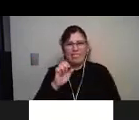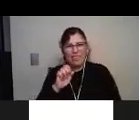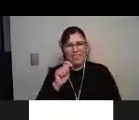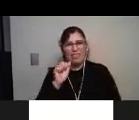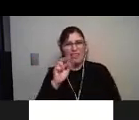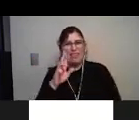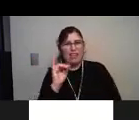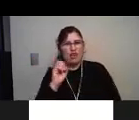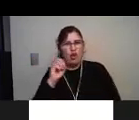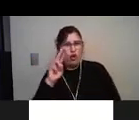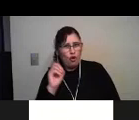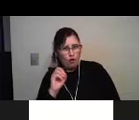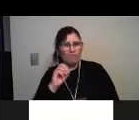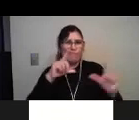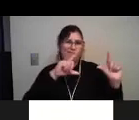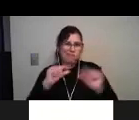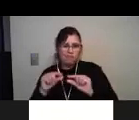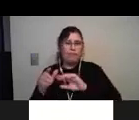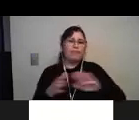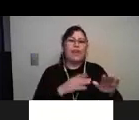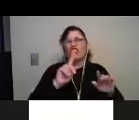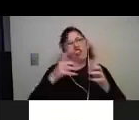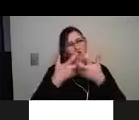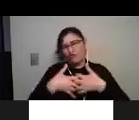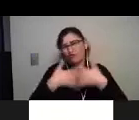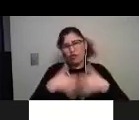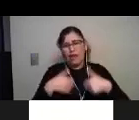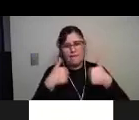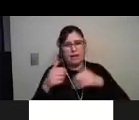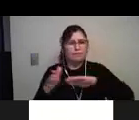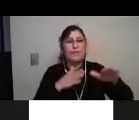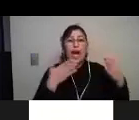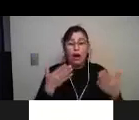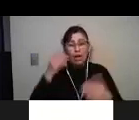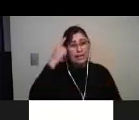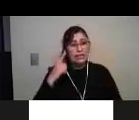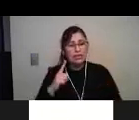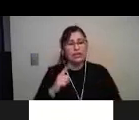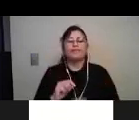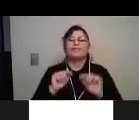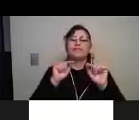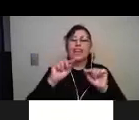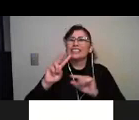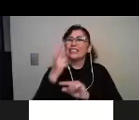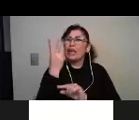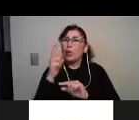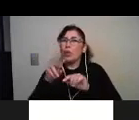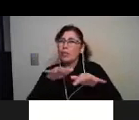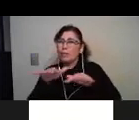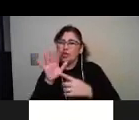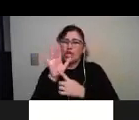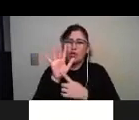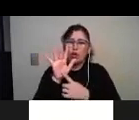Haciendo un recuento anatómico, las lesiones de segunda motoneurona, ¿cierto?, se producen por daño en la neurona motora de las anteriores o núcleos de los